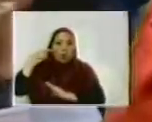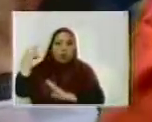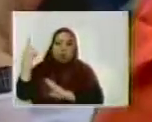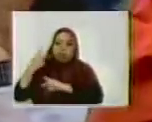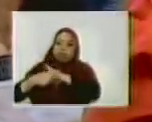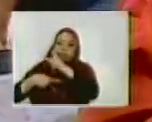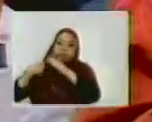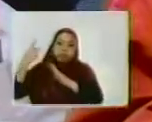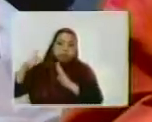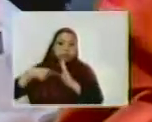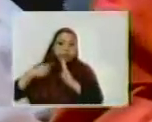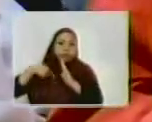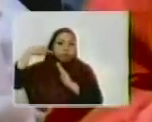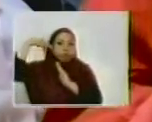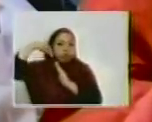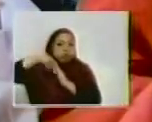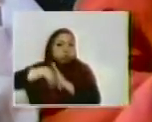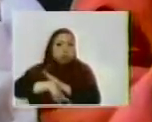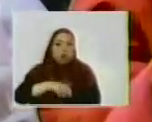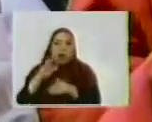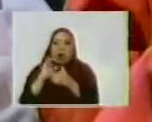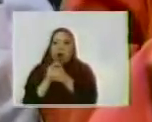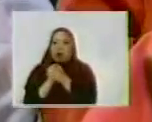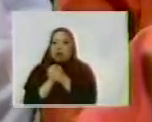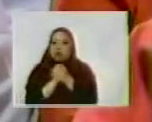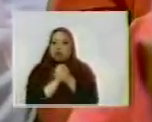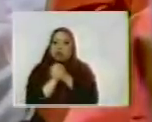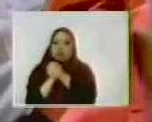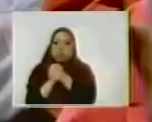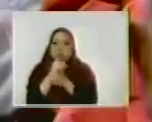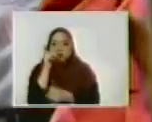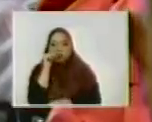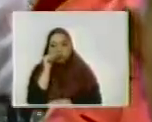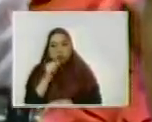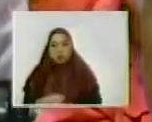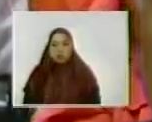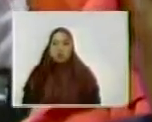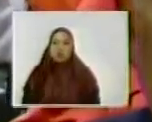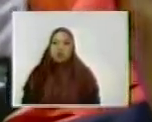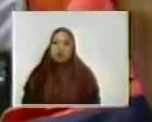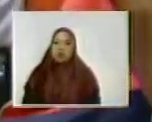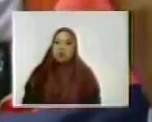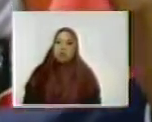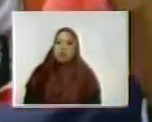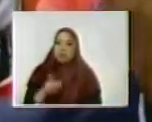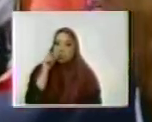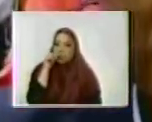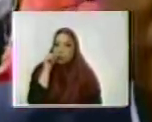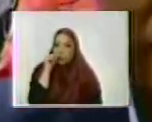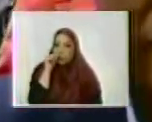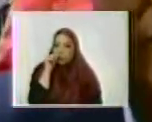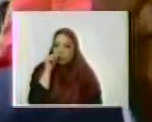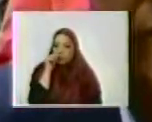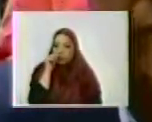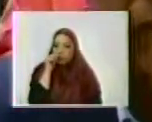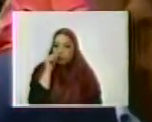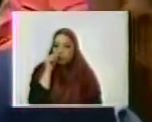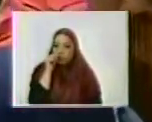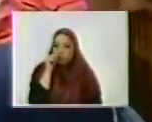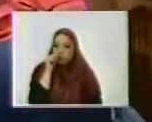puede hablar un amigo inseparable de él, el camarada,